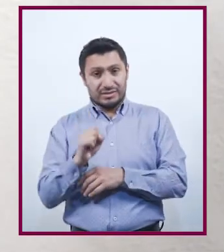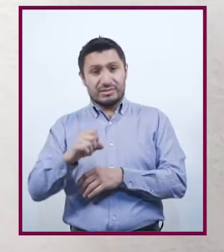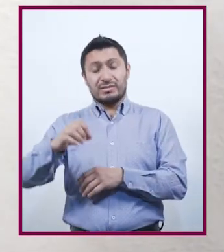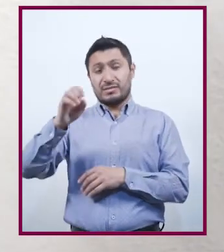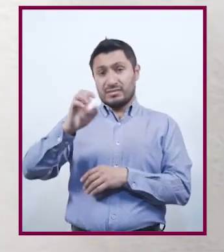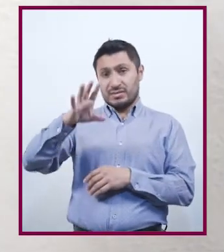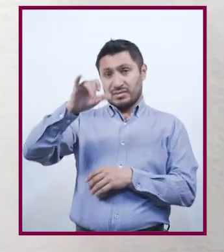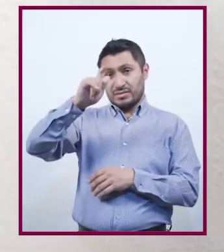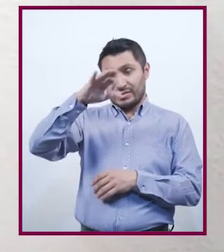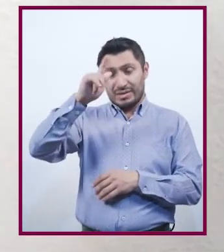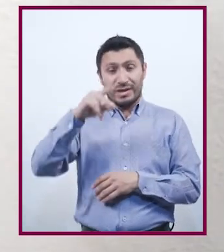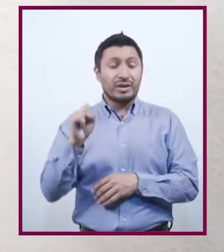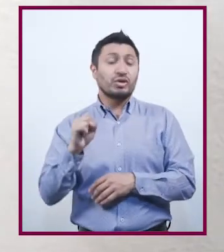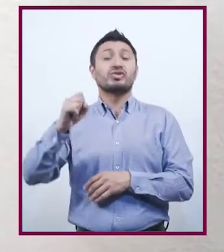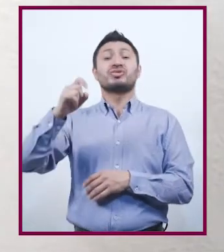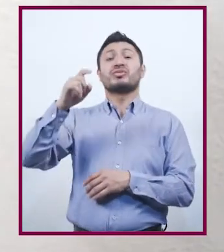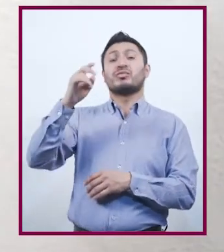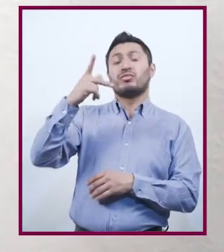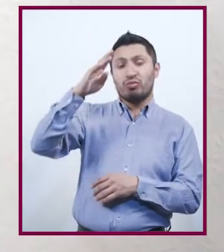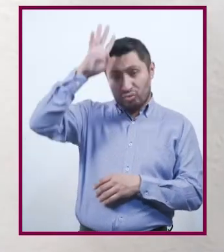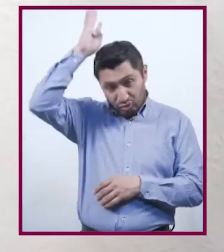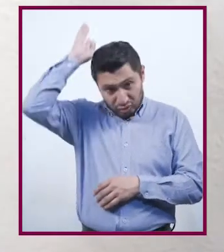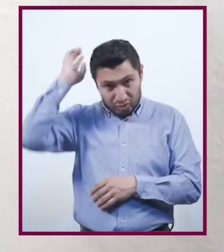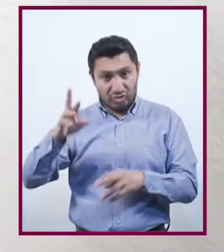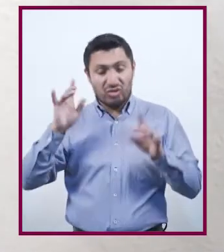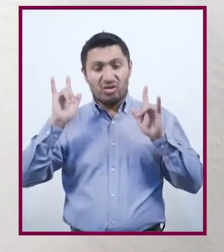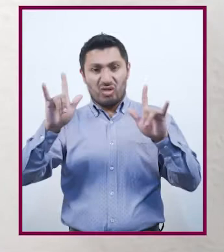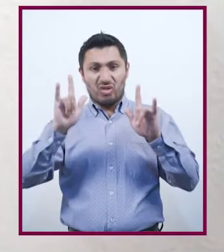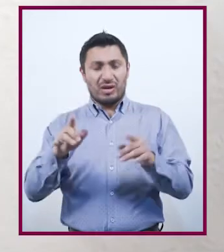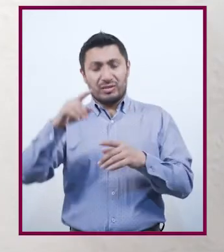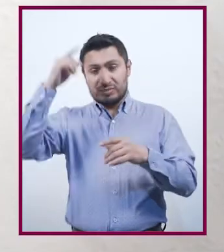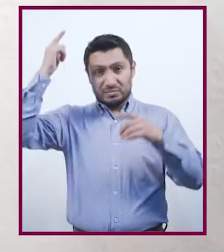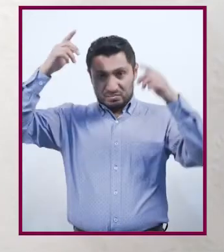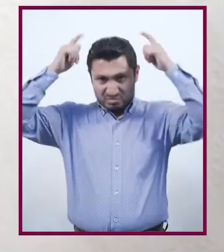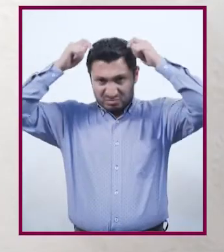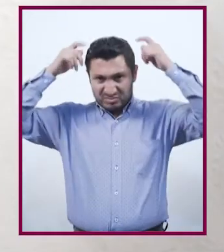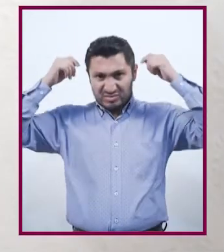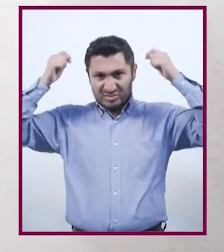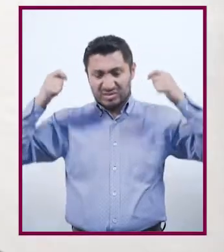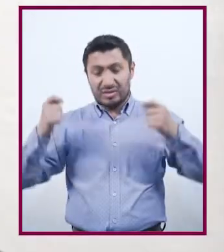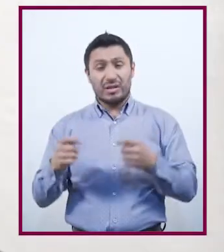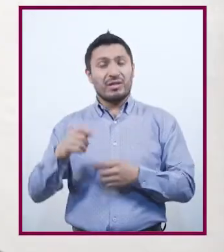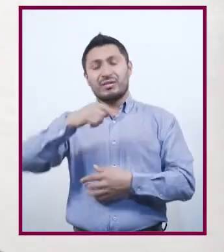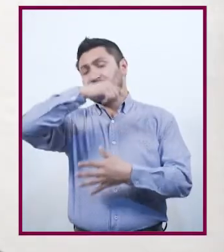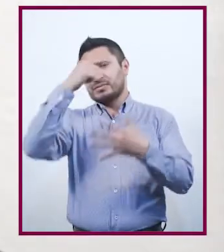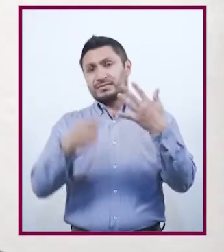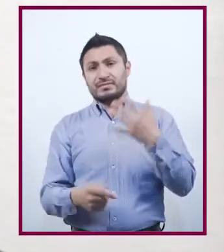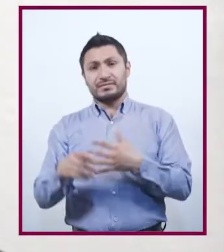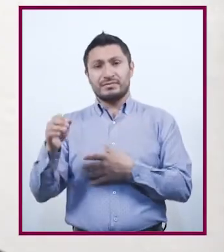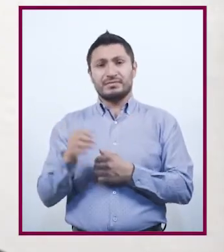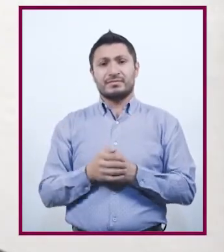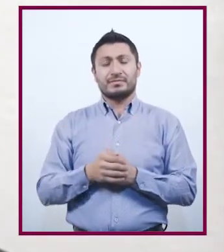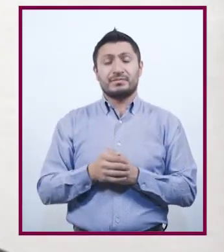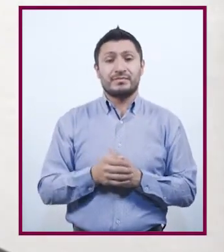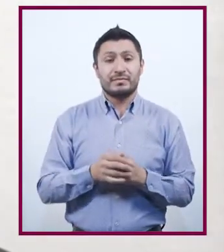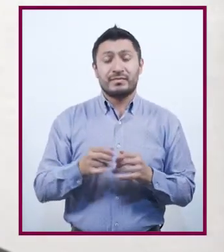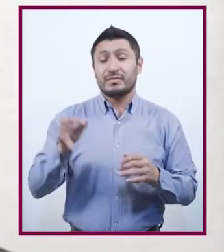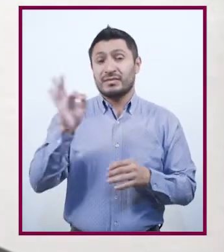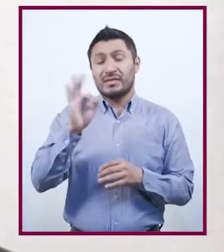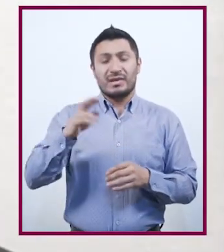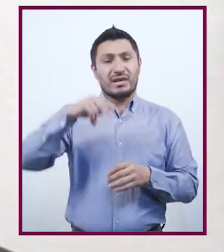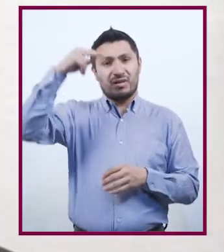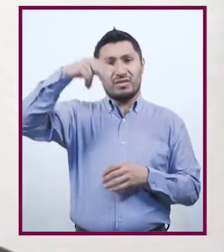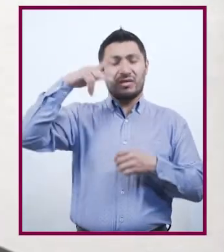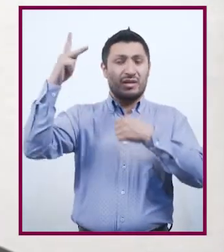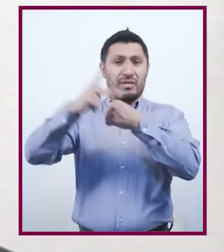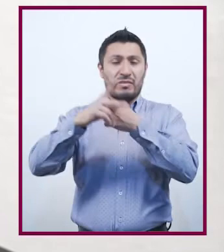Los escatos tienen algunos elementos de los punks, de los rockeros o incluso de los rastafaris. Tal vez las cumbias rebajadas de los colombianos